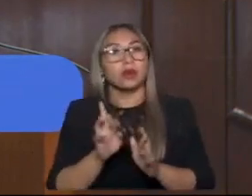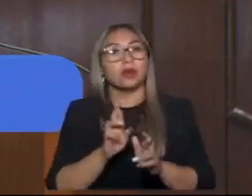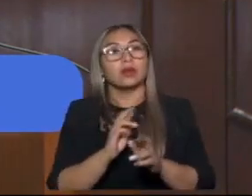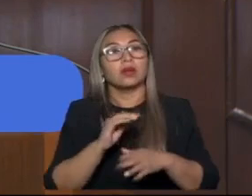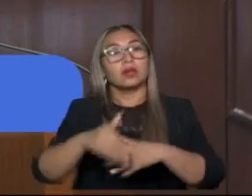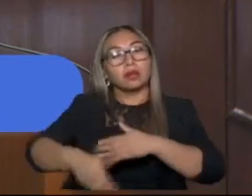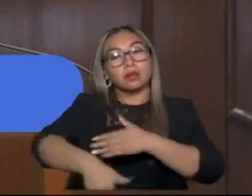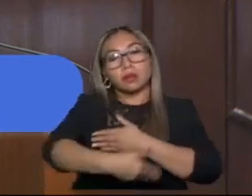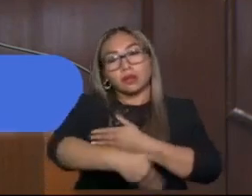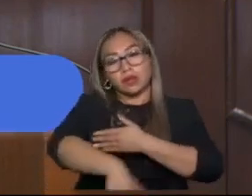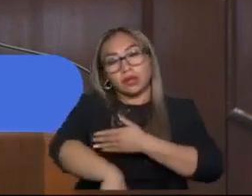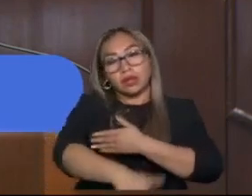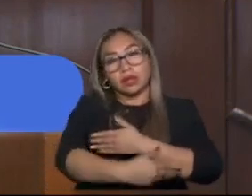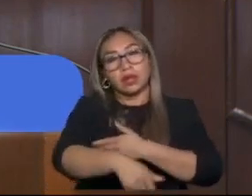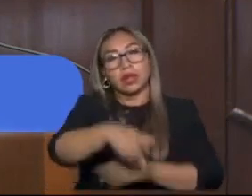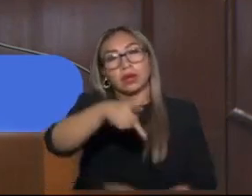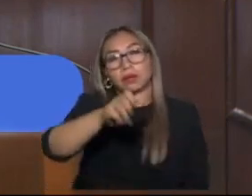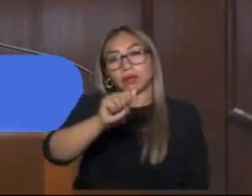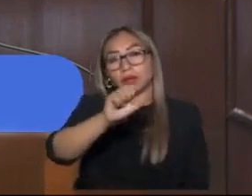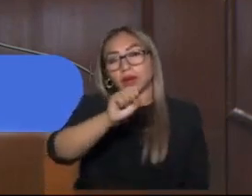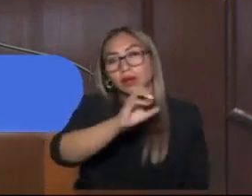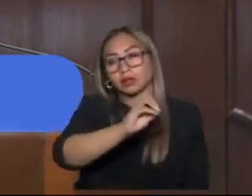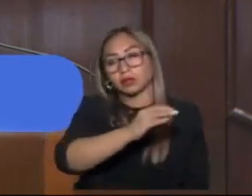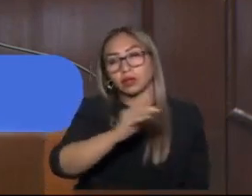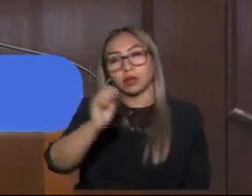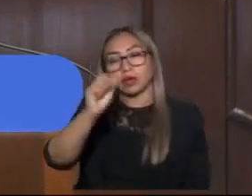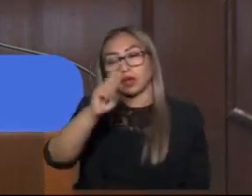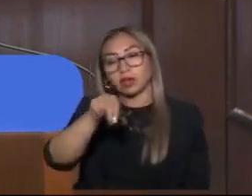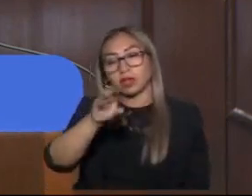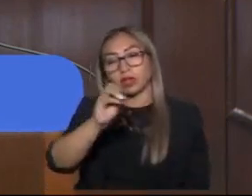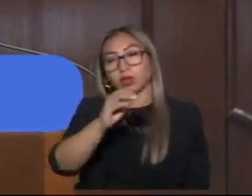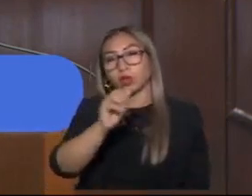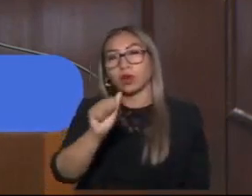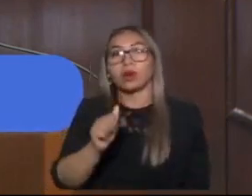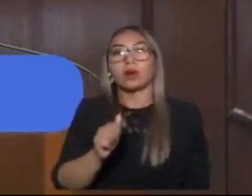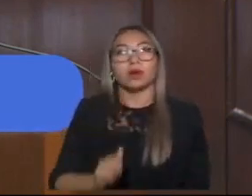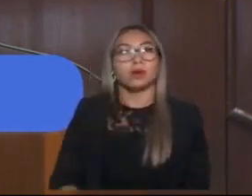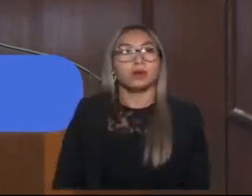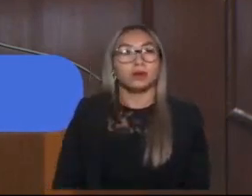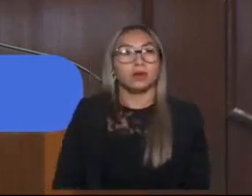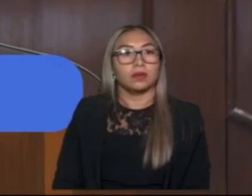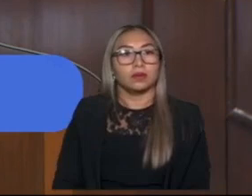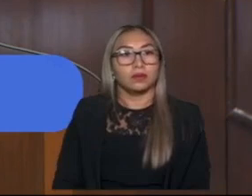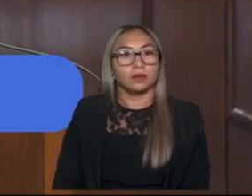Rehabilitación de la carretera Paso Canoa, Río Sereno, Piedra Candela.